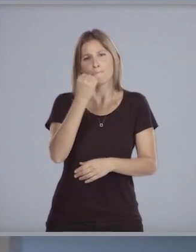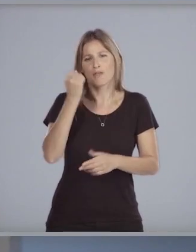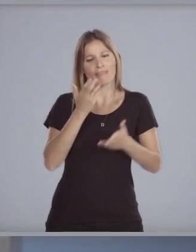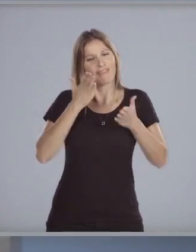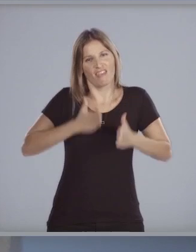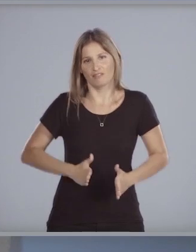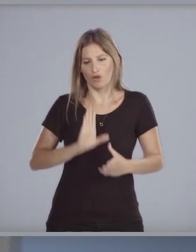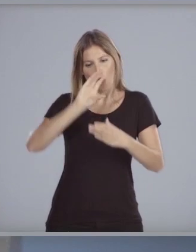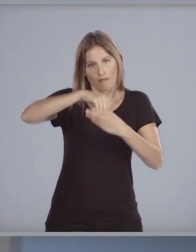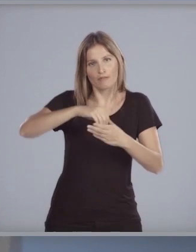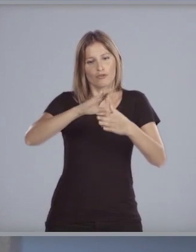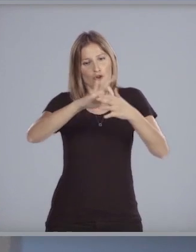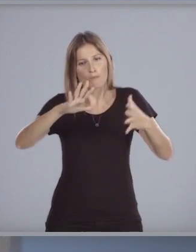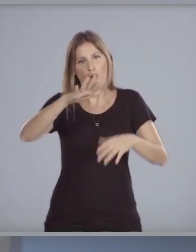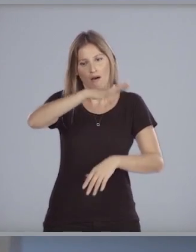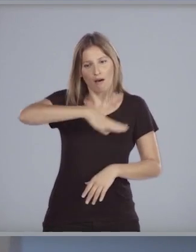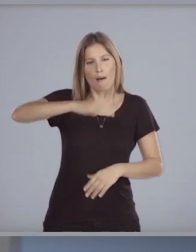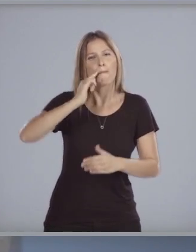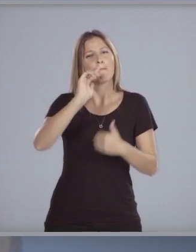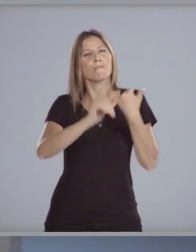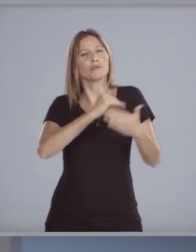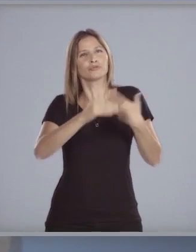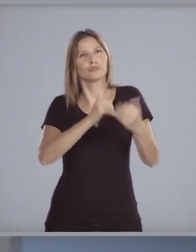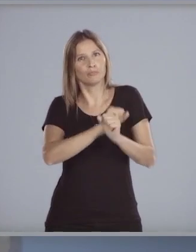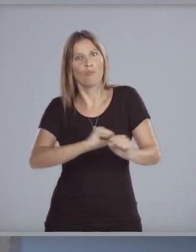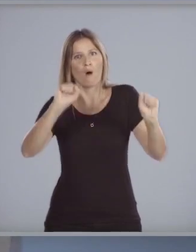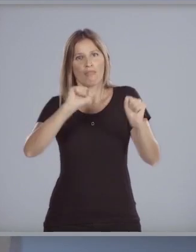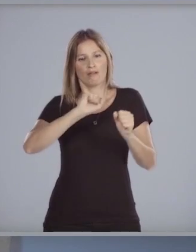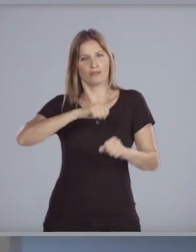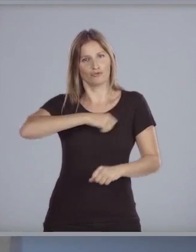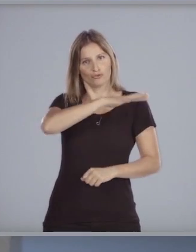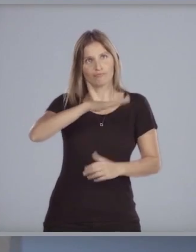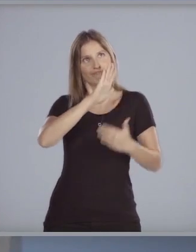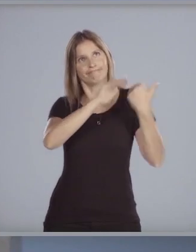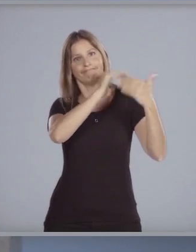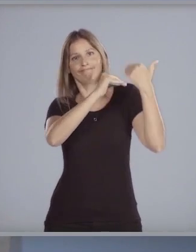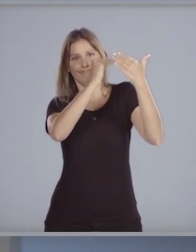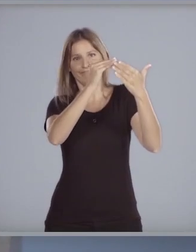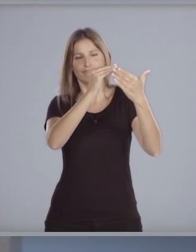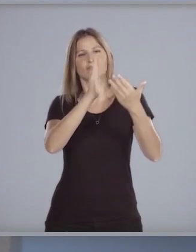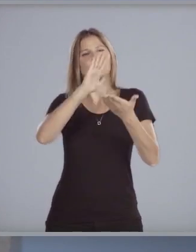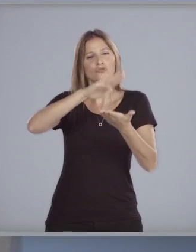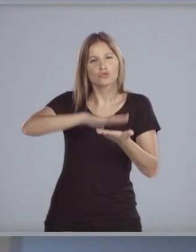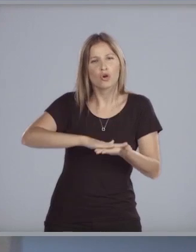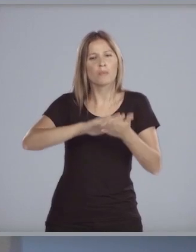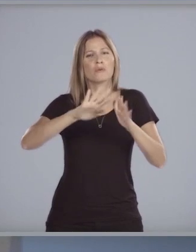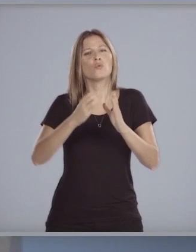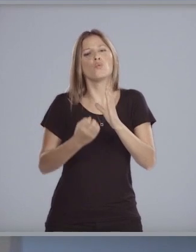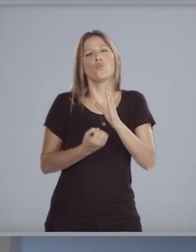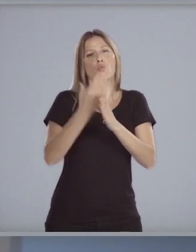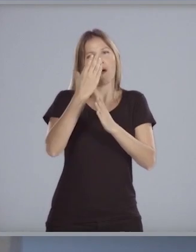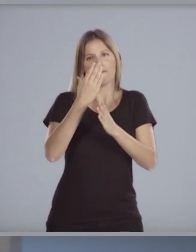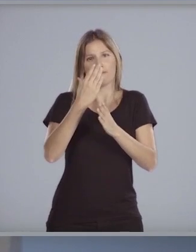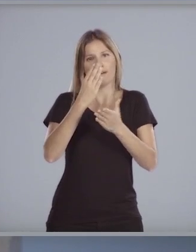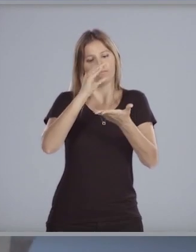democracia y del proceso de desarrollo de la sociedad. Me refiero a la nueva agenda de